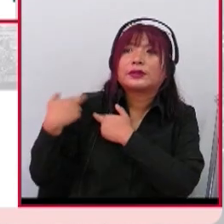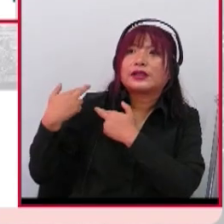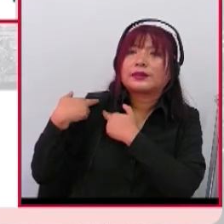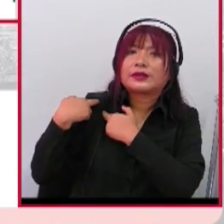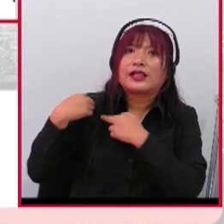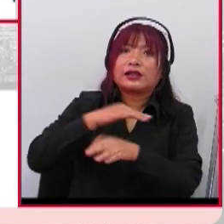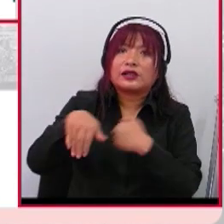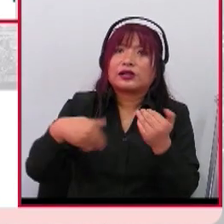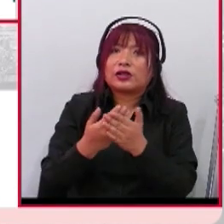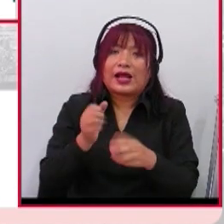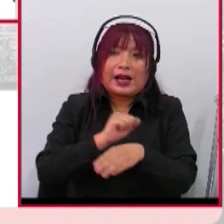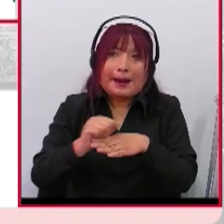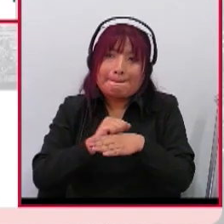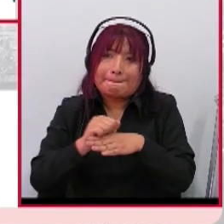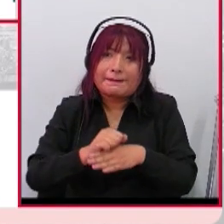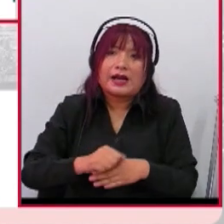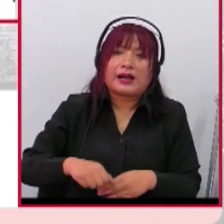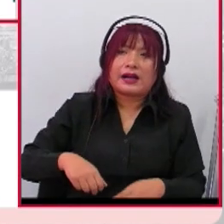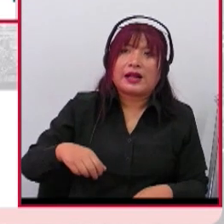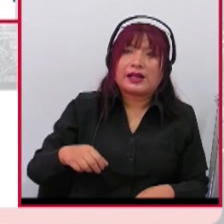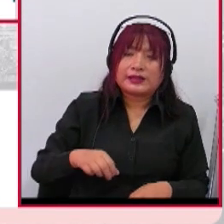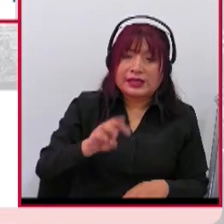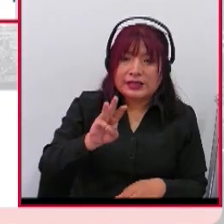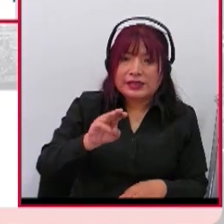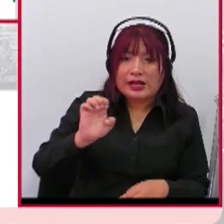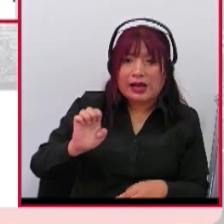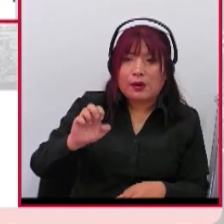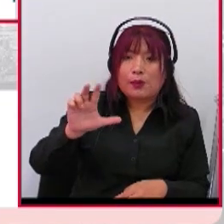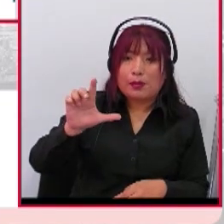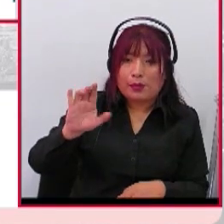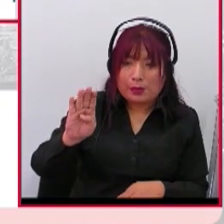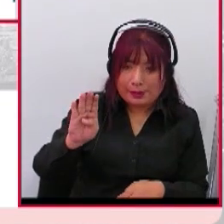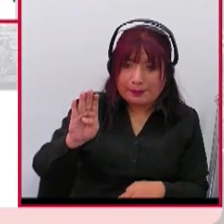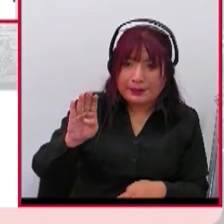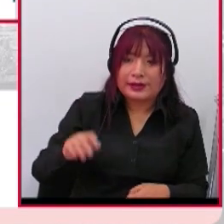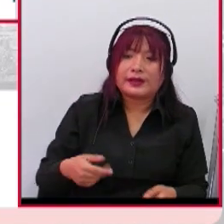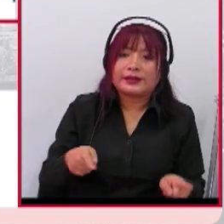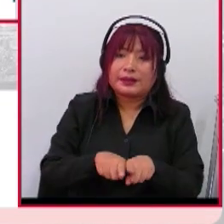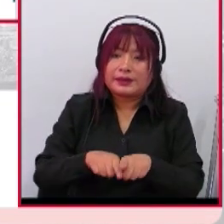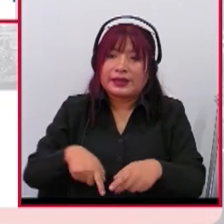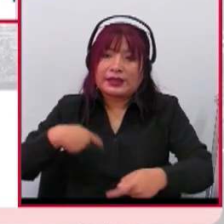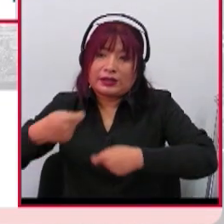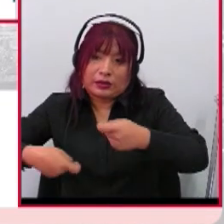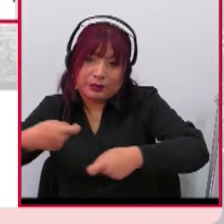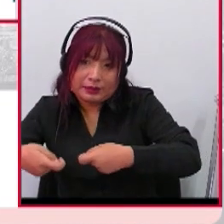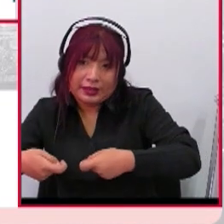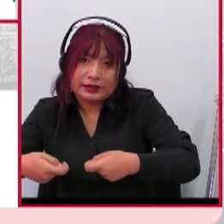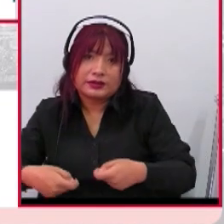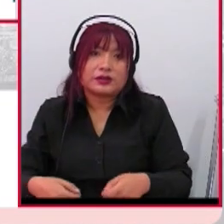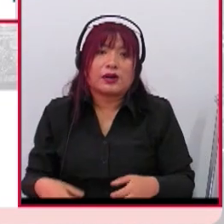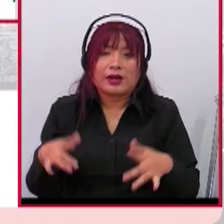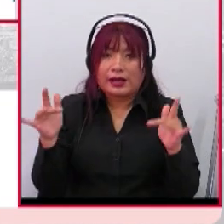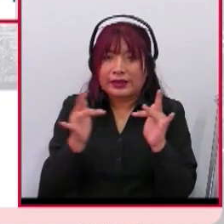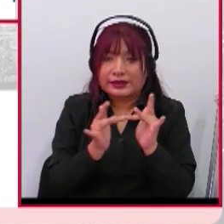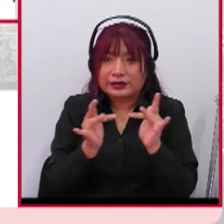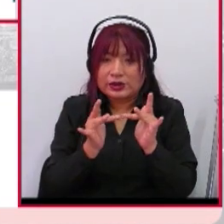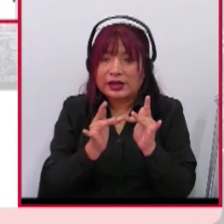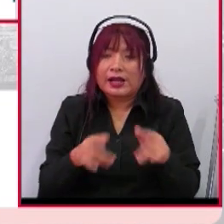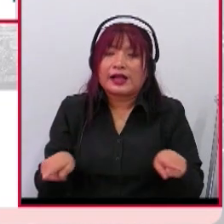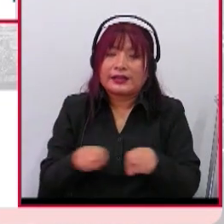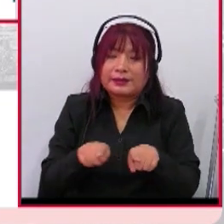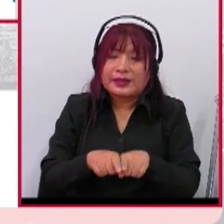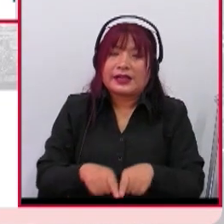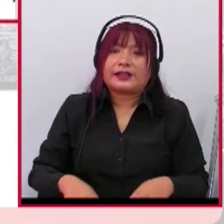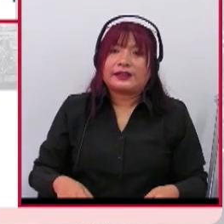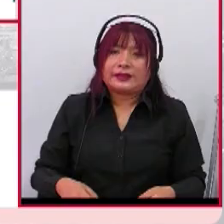WETCON, el ramp-up y la operación comercial. Y como pueden observar ahí, sí hay una ganancia. El tener la